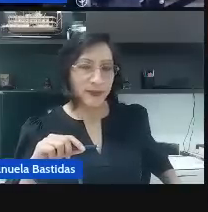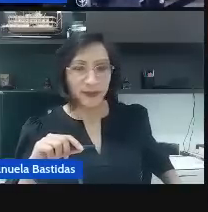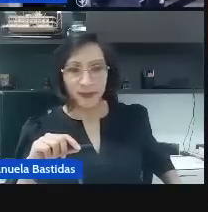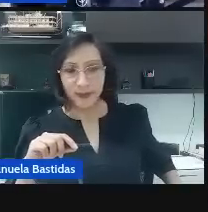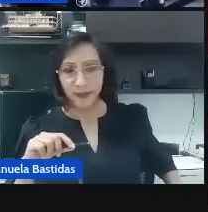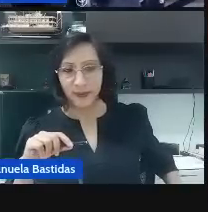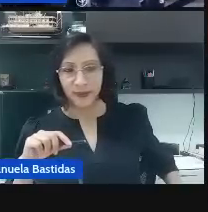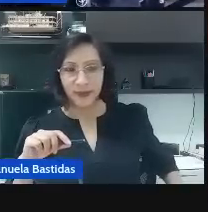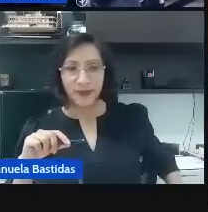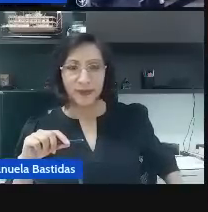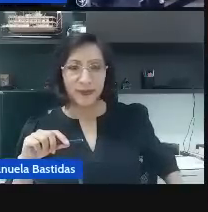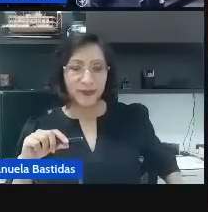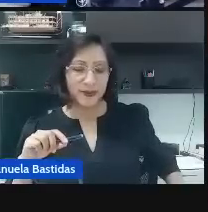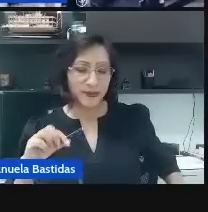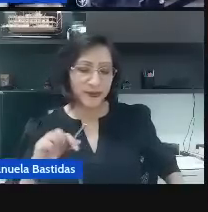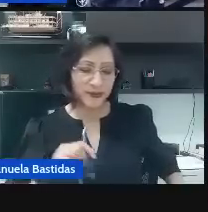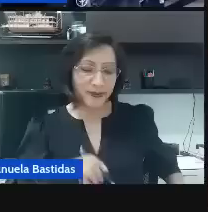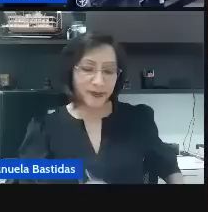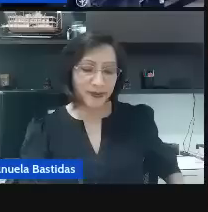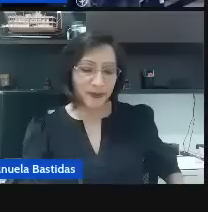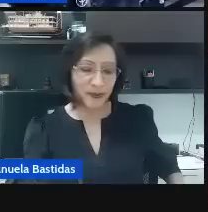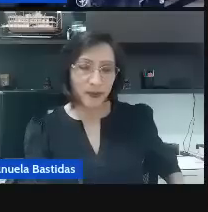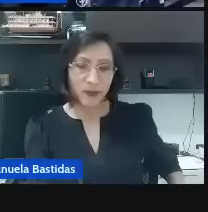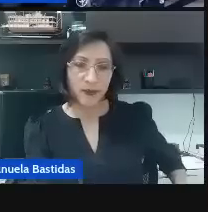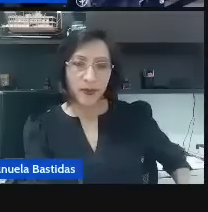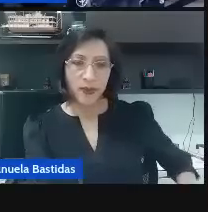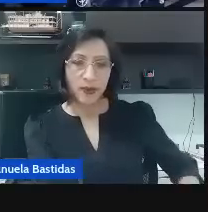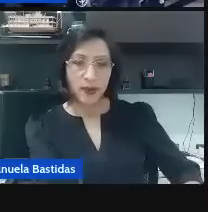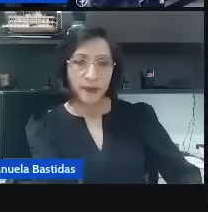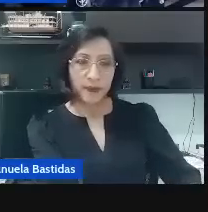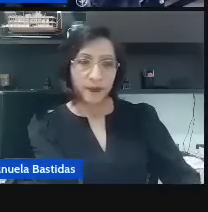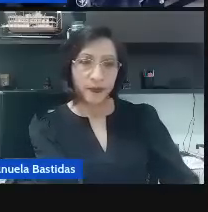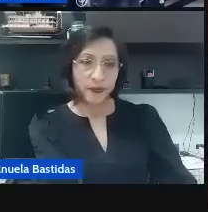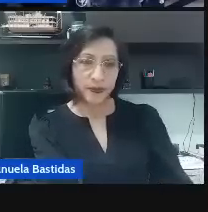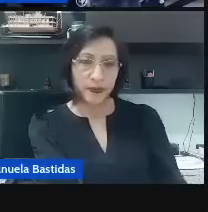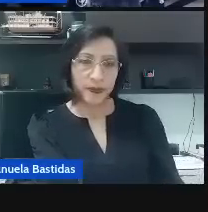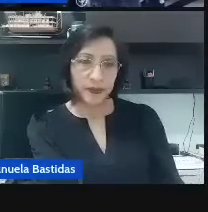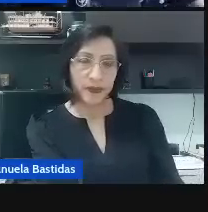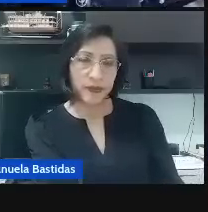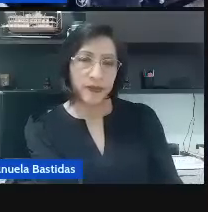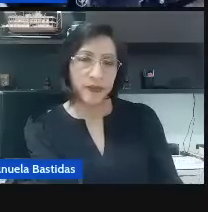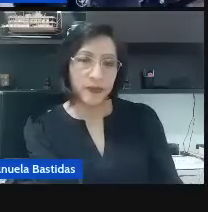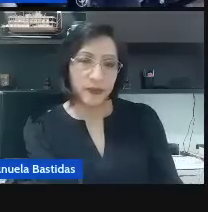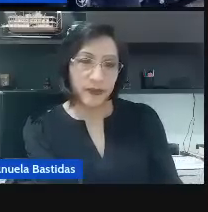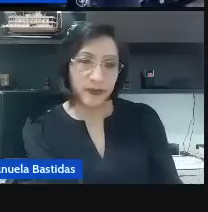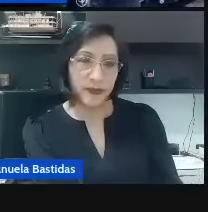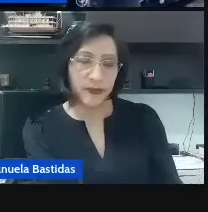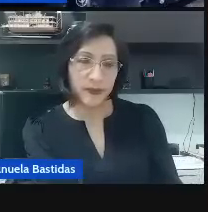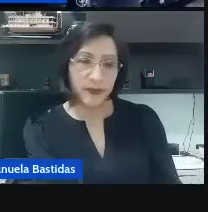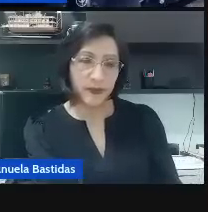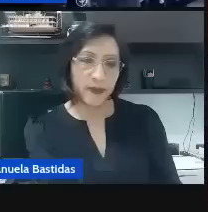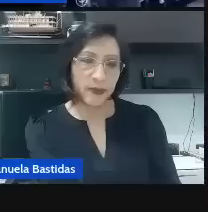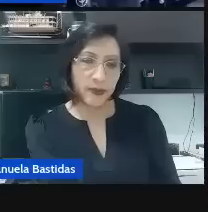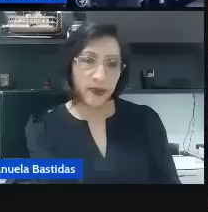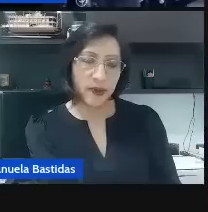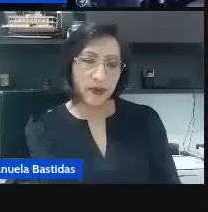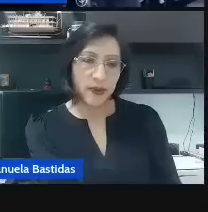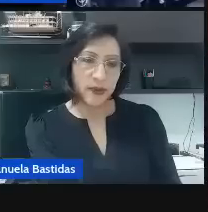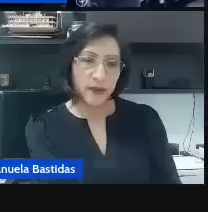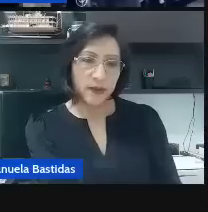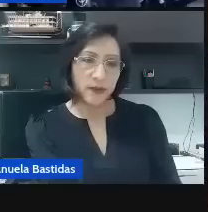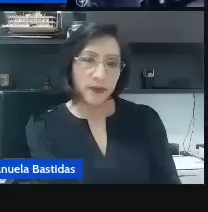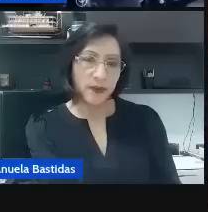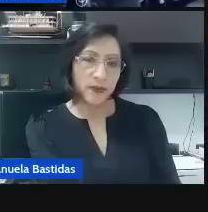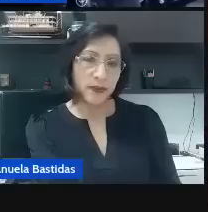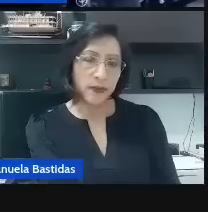es tu apreciación antes todavía de hablar del gobierno no que fue desde el veintiocho de de julio del 2021 que